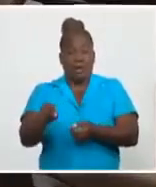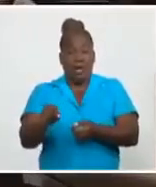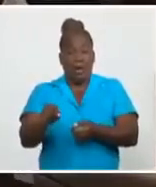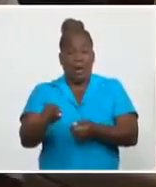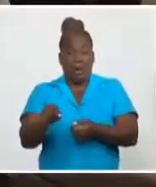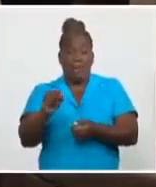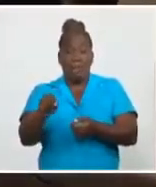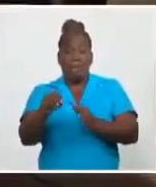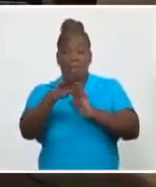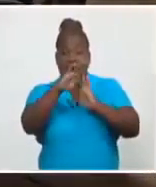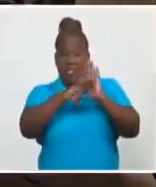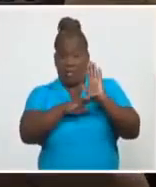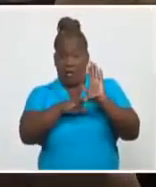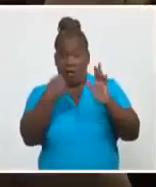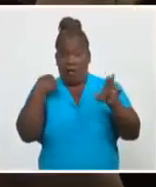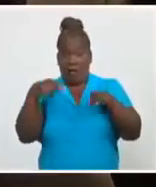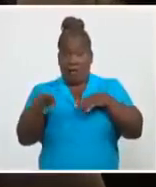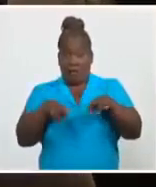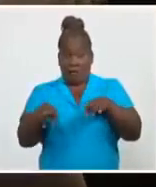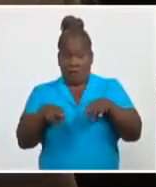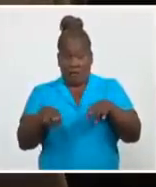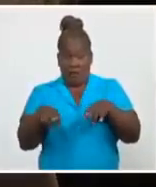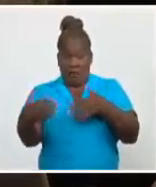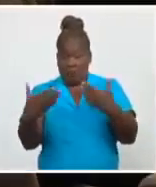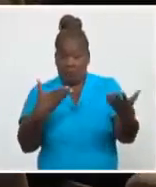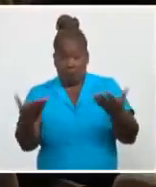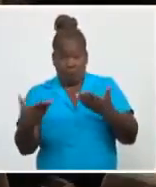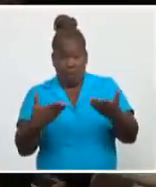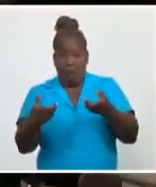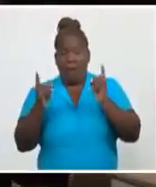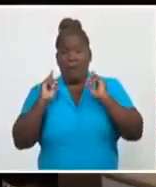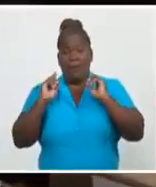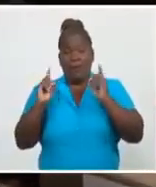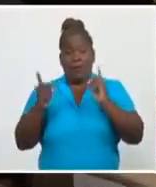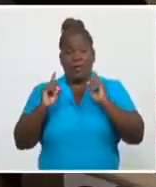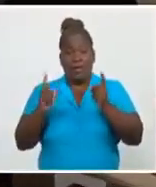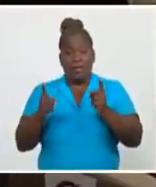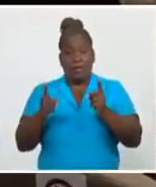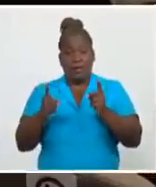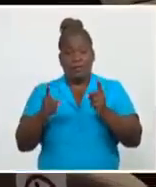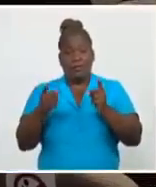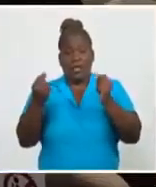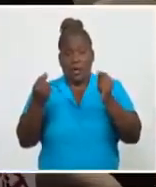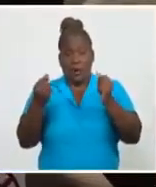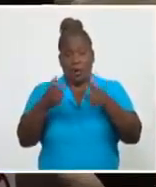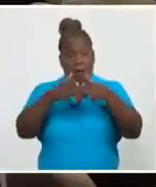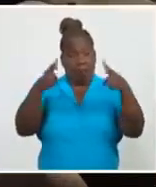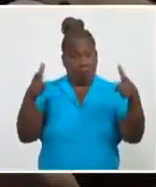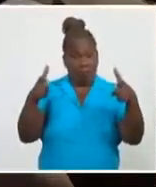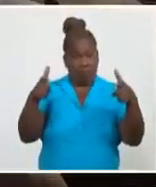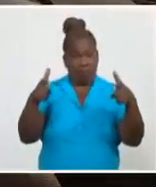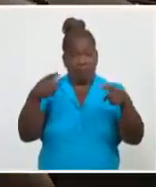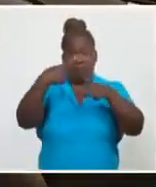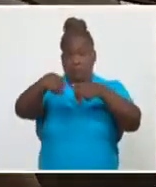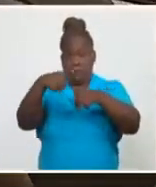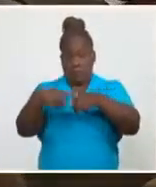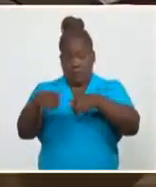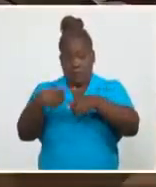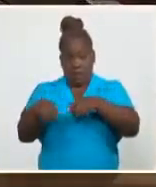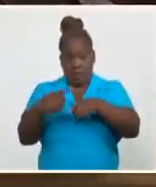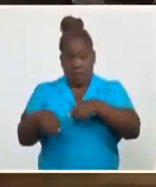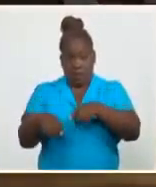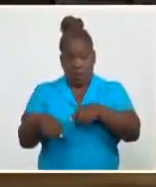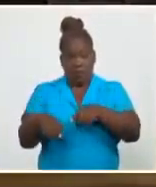administrativas centralizadas en interacción con las políticas macroeconómicas y otras induzcan a